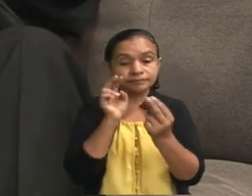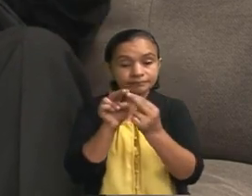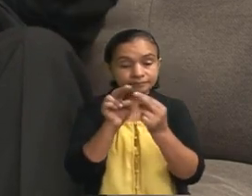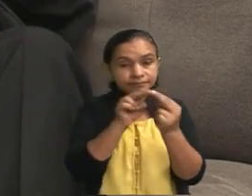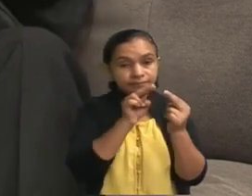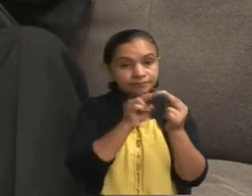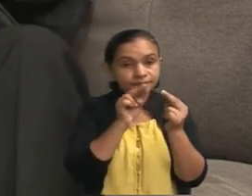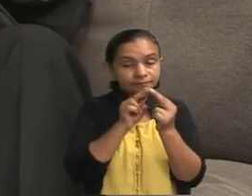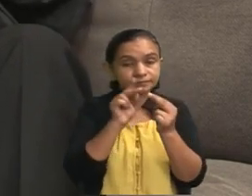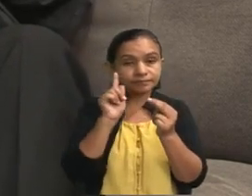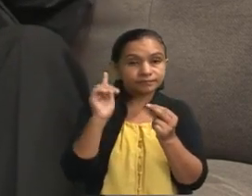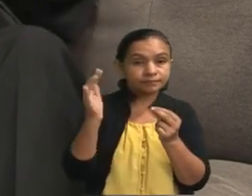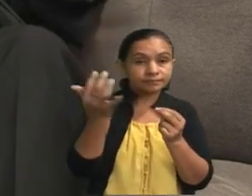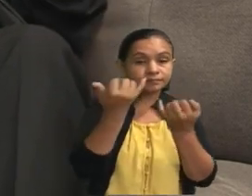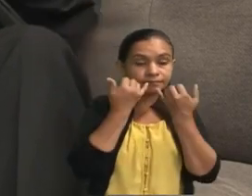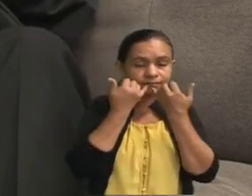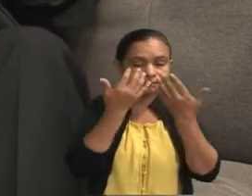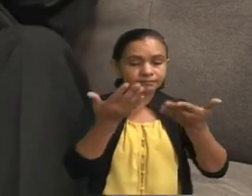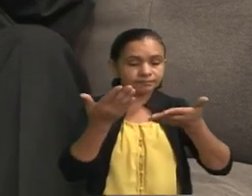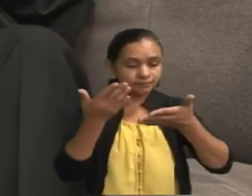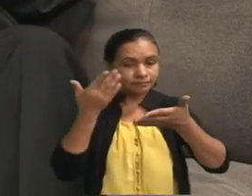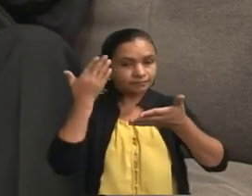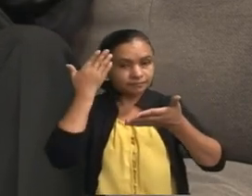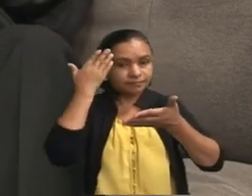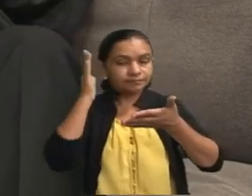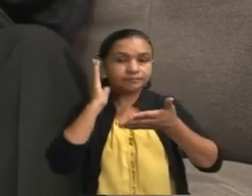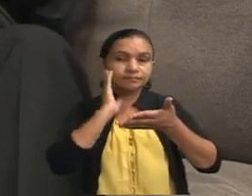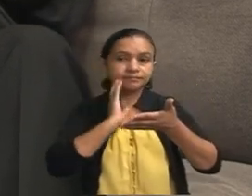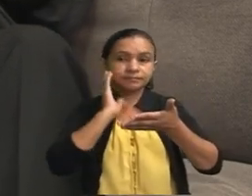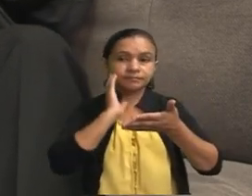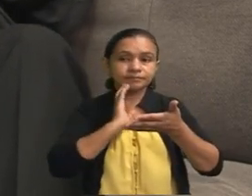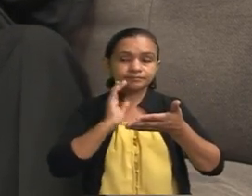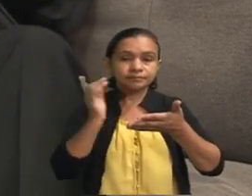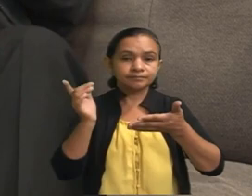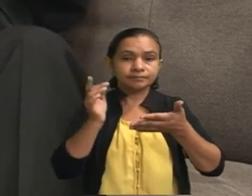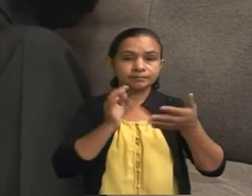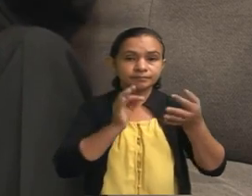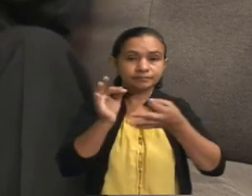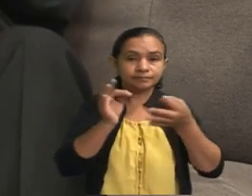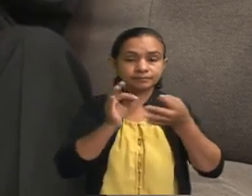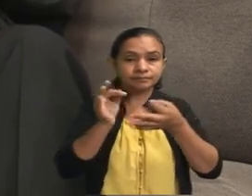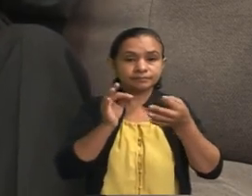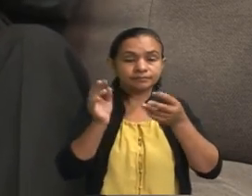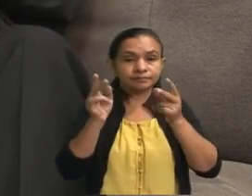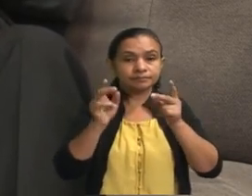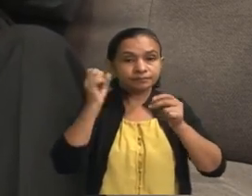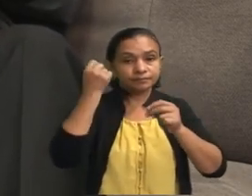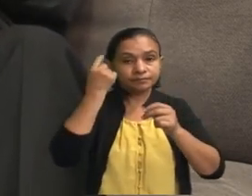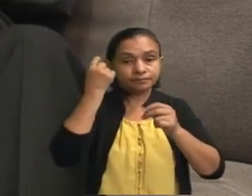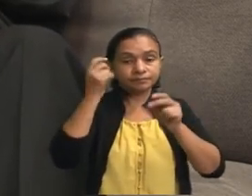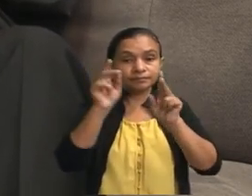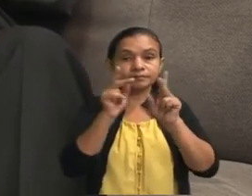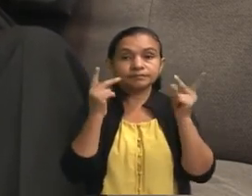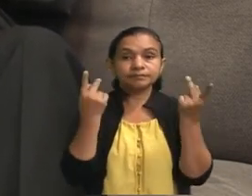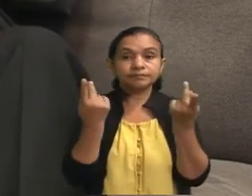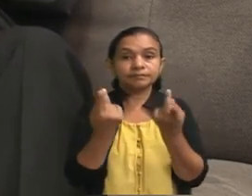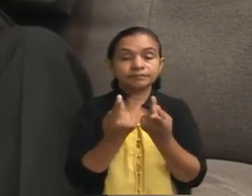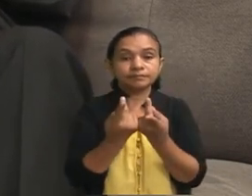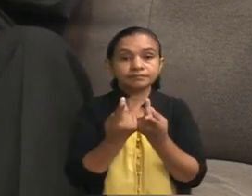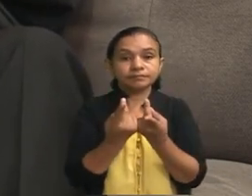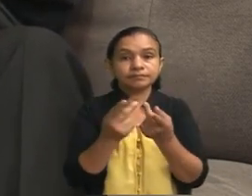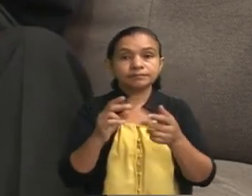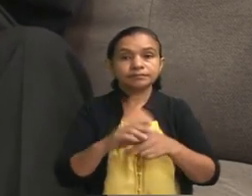con toda esa información. Algo que quizás Wilfred no explicó, ¿verdad? Para que y una comprensión de nuestro pueblo, es